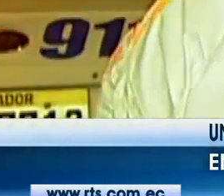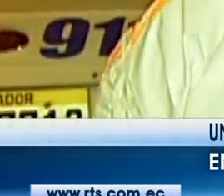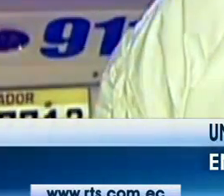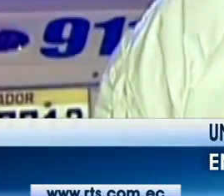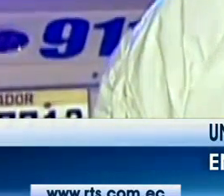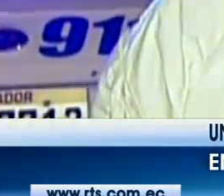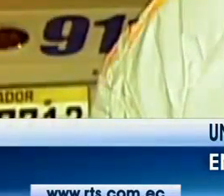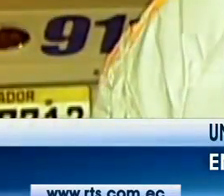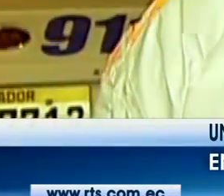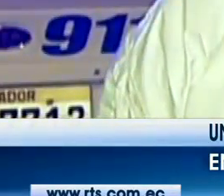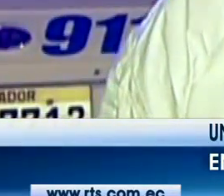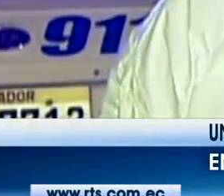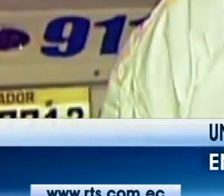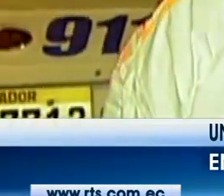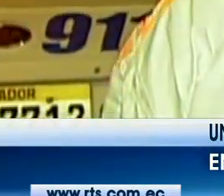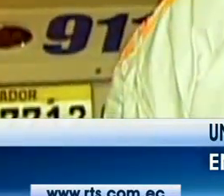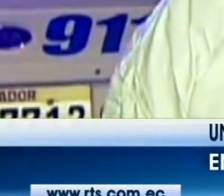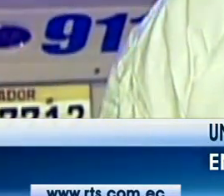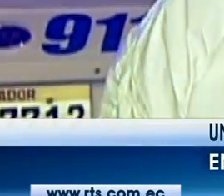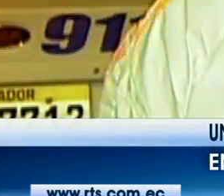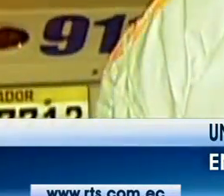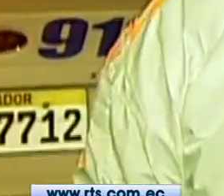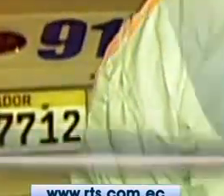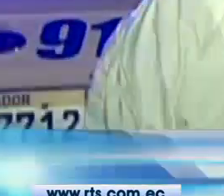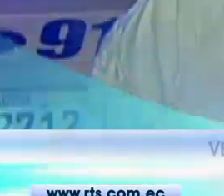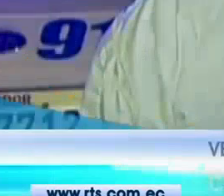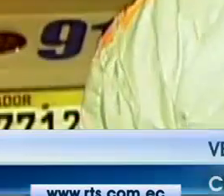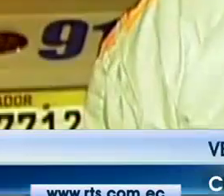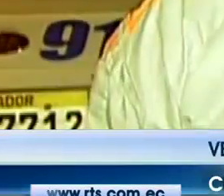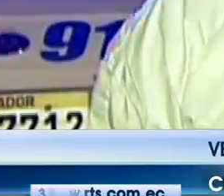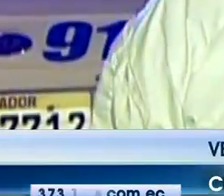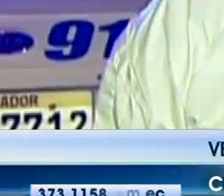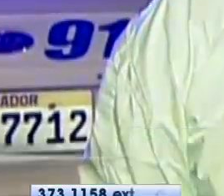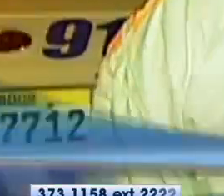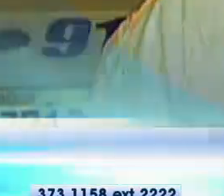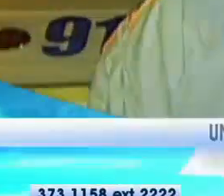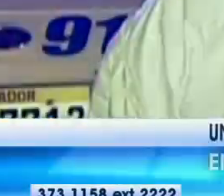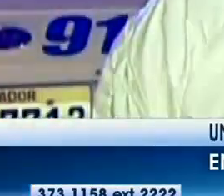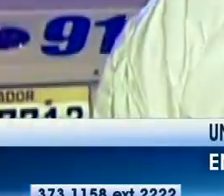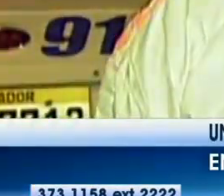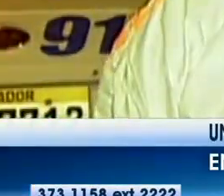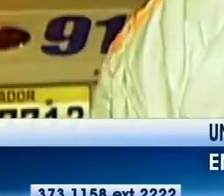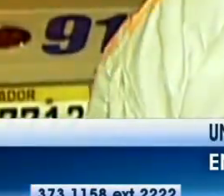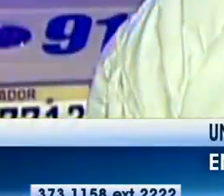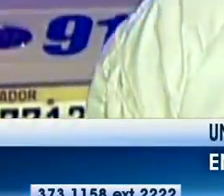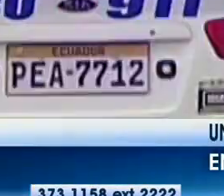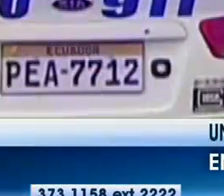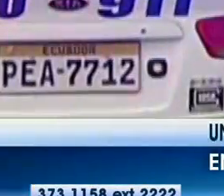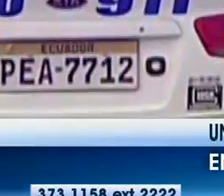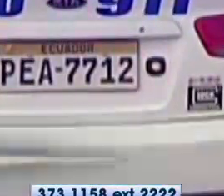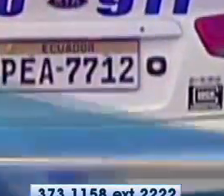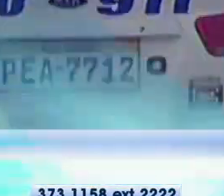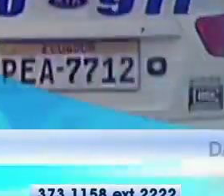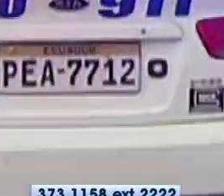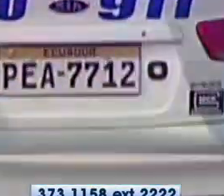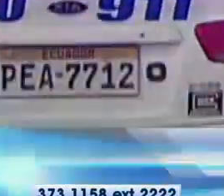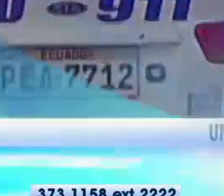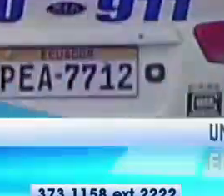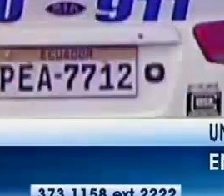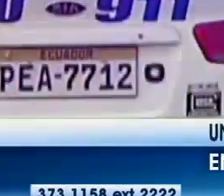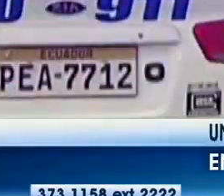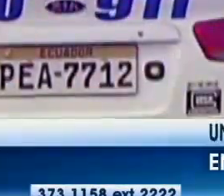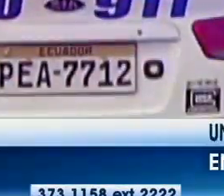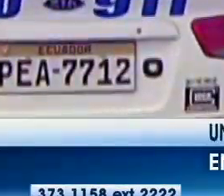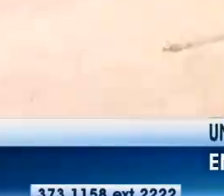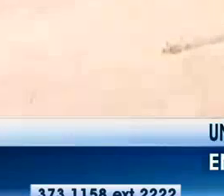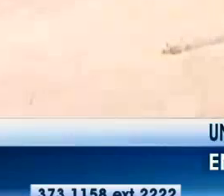se encontraba en posición de sumersión completa al interior de un canal de riego. Según versiones, el hermano mayor